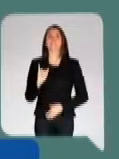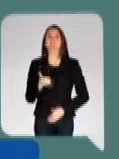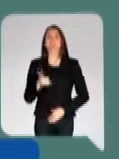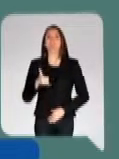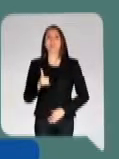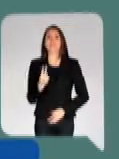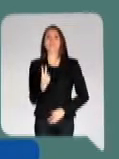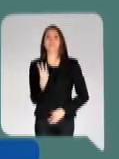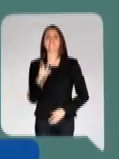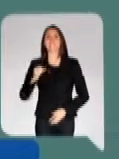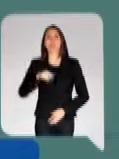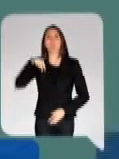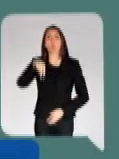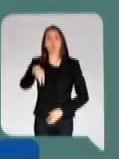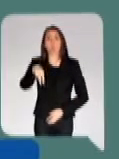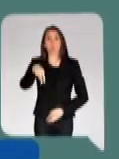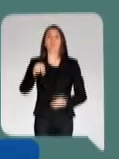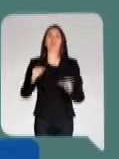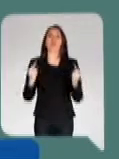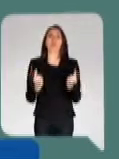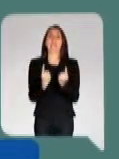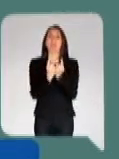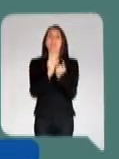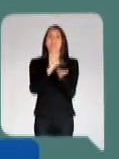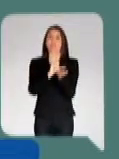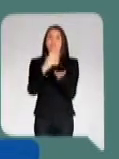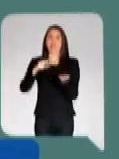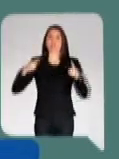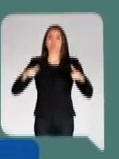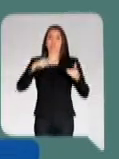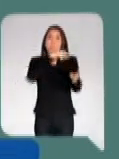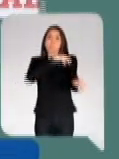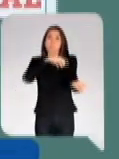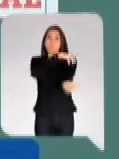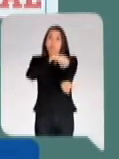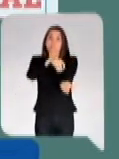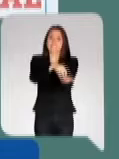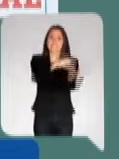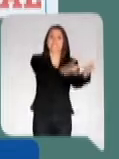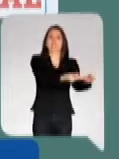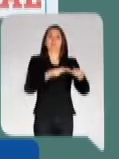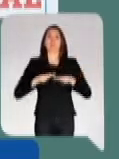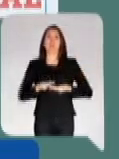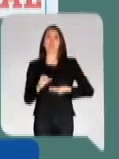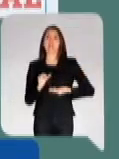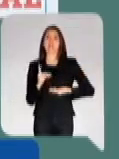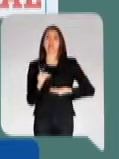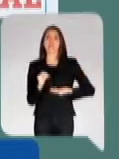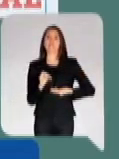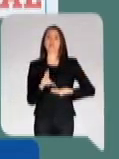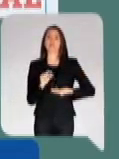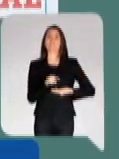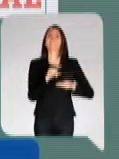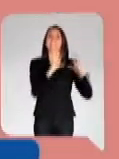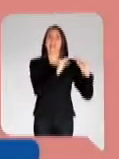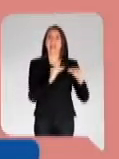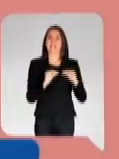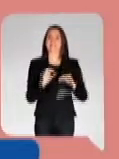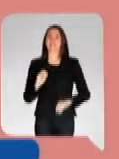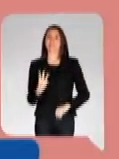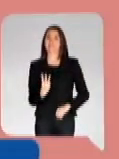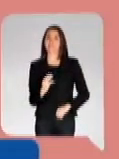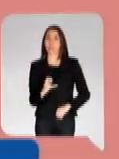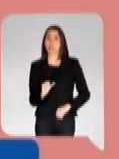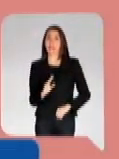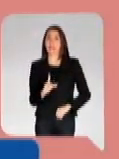entonces un organizador, una persona, se sabe responsable de convocar a sus vecinos, a las personas del club deportivo, a los alumnos del